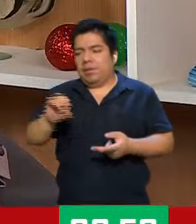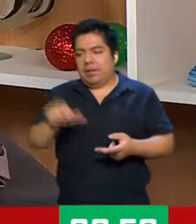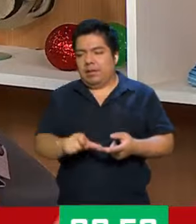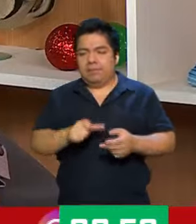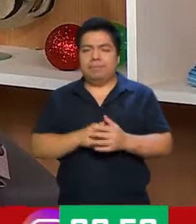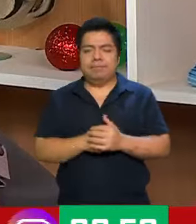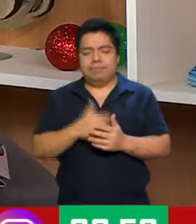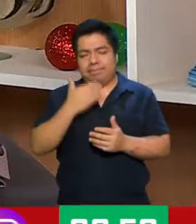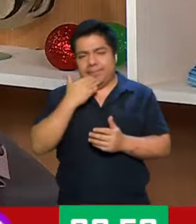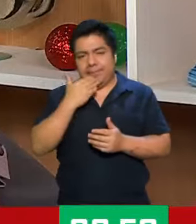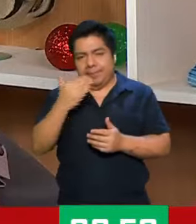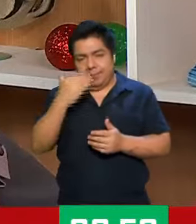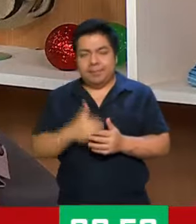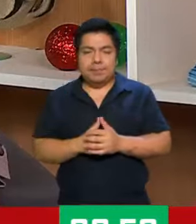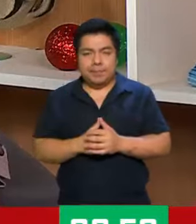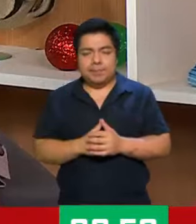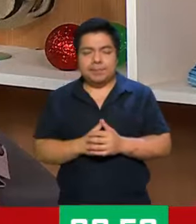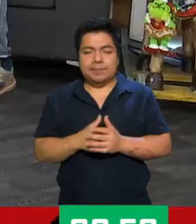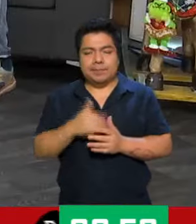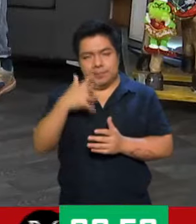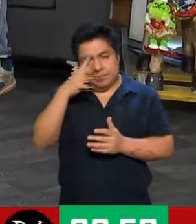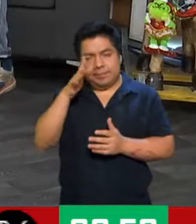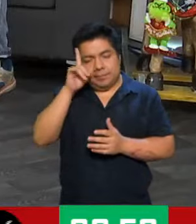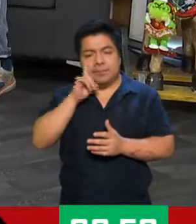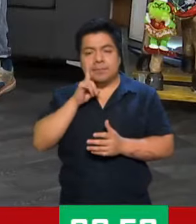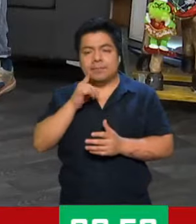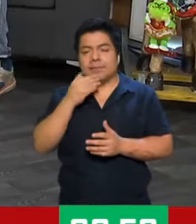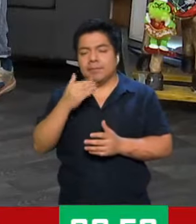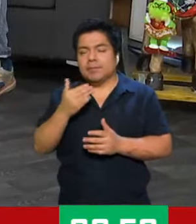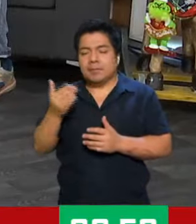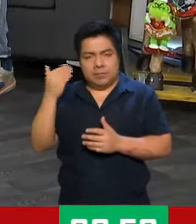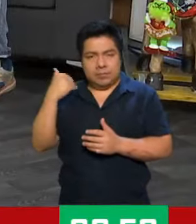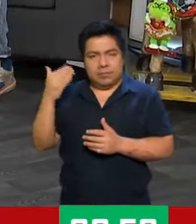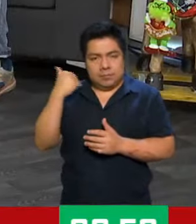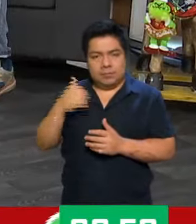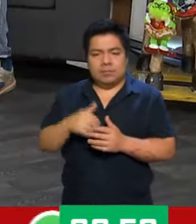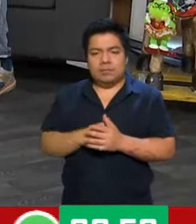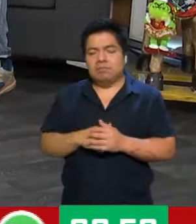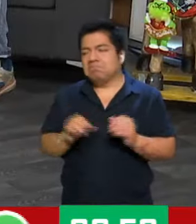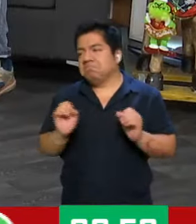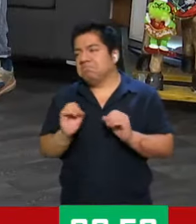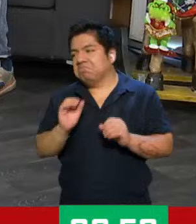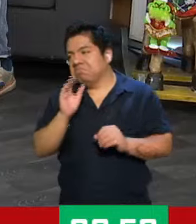roncobluyacu.com.mx. Ahí estás. Señora, sí, tenía usted ganas hace rato de meter una foto.